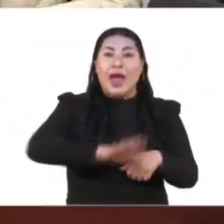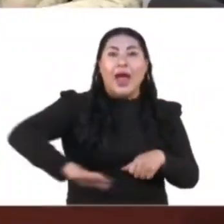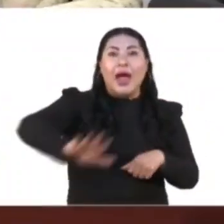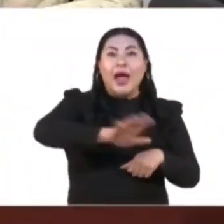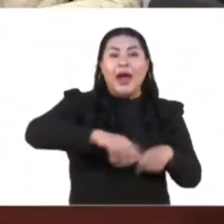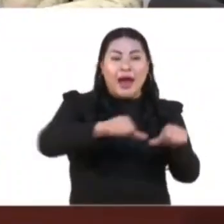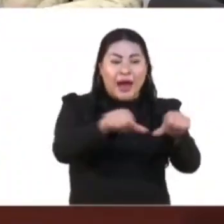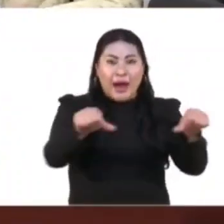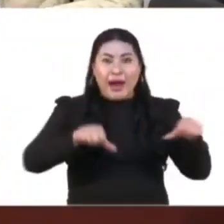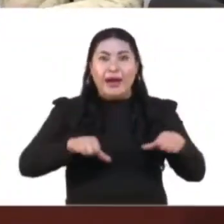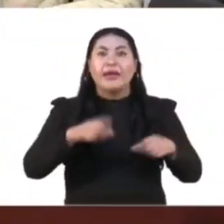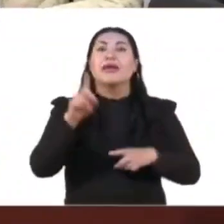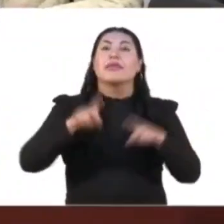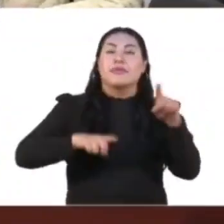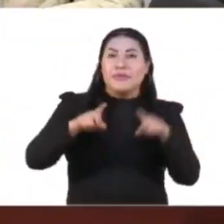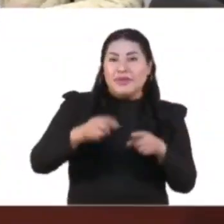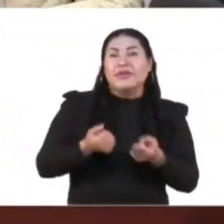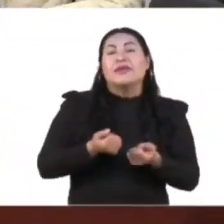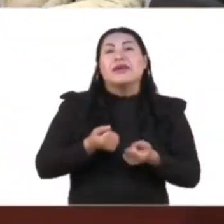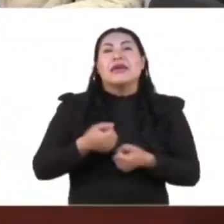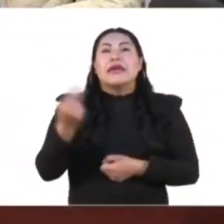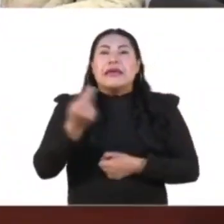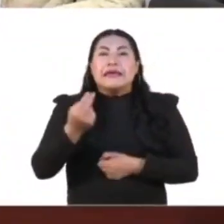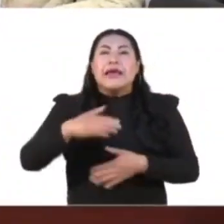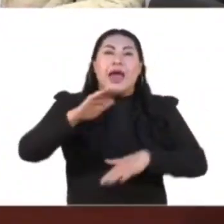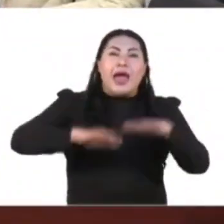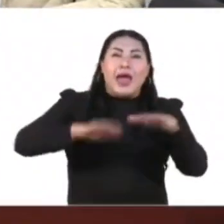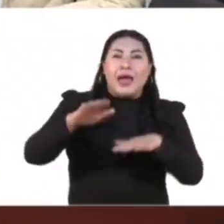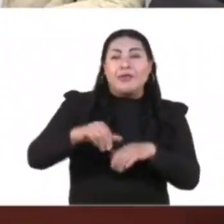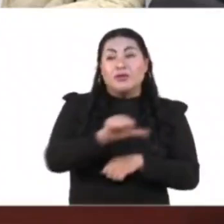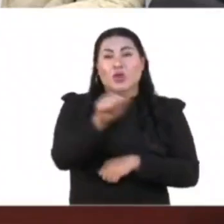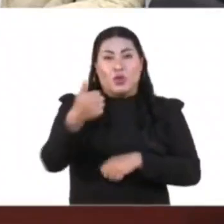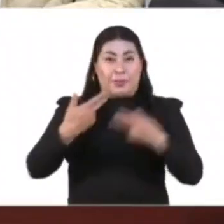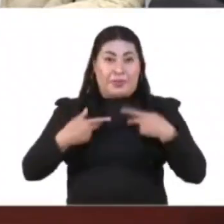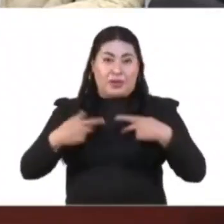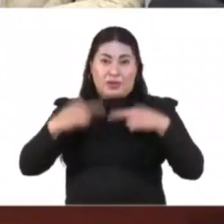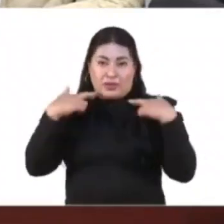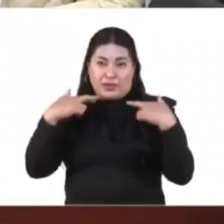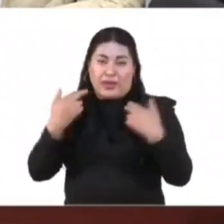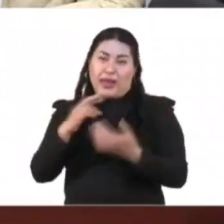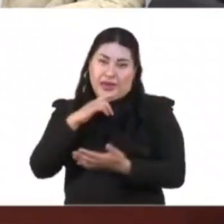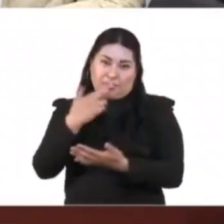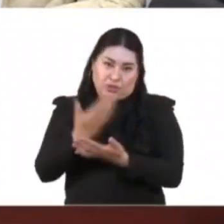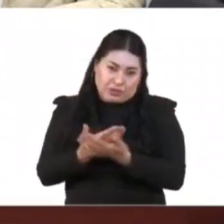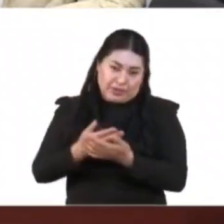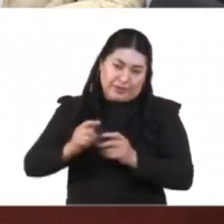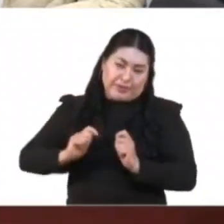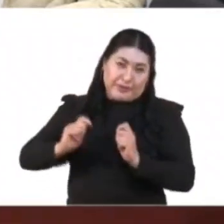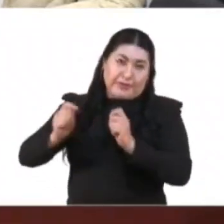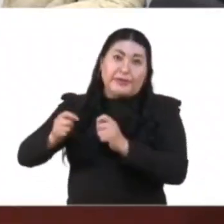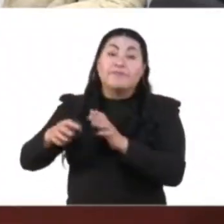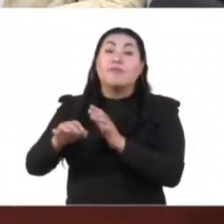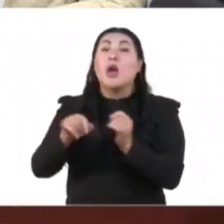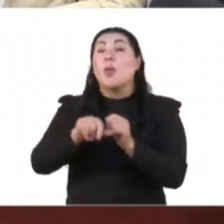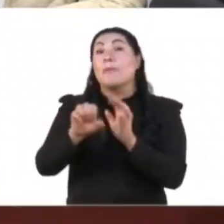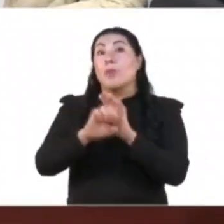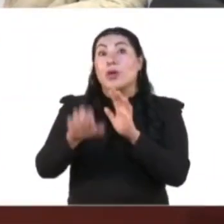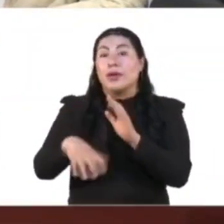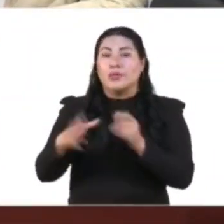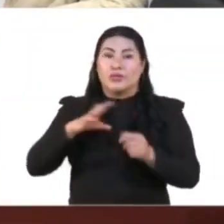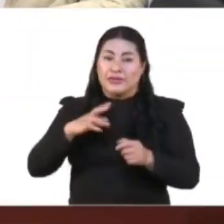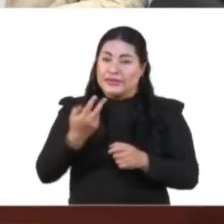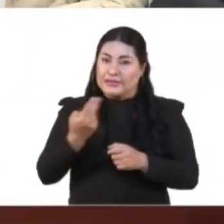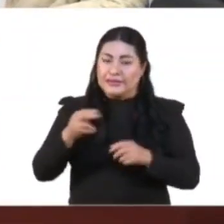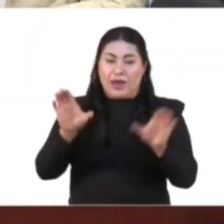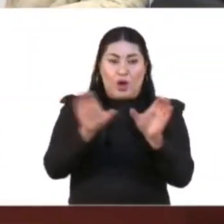sus características, requieren inclusive otro tipo de corresponsables como el de instalaciones, etcétera, es decir, una constancia mucho más amplia, y